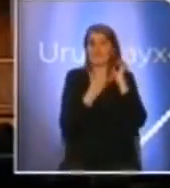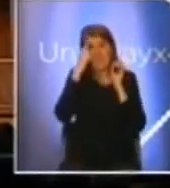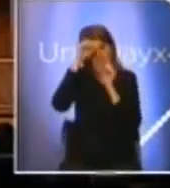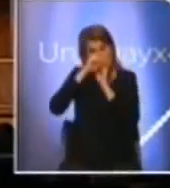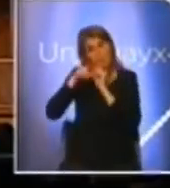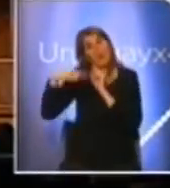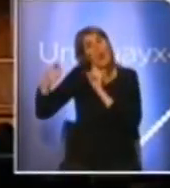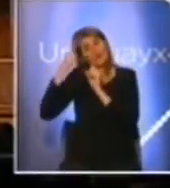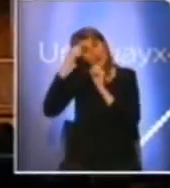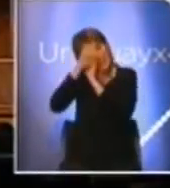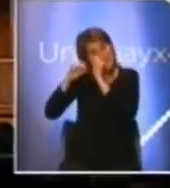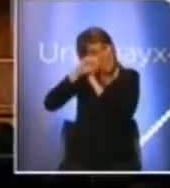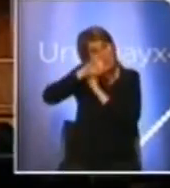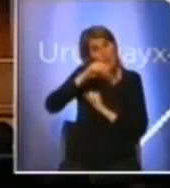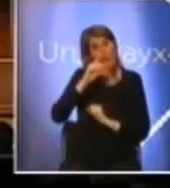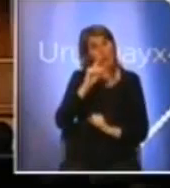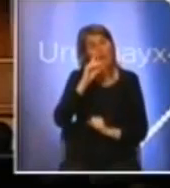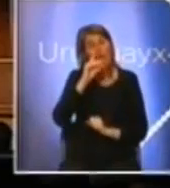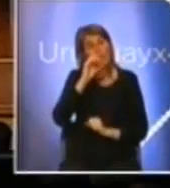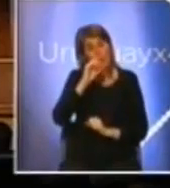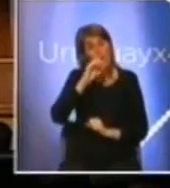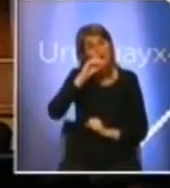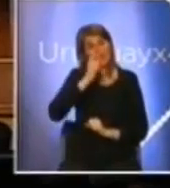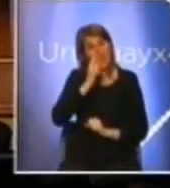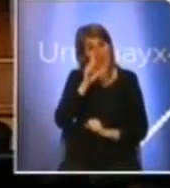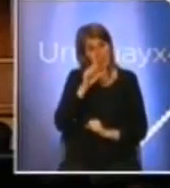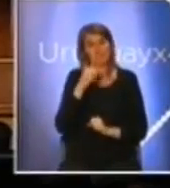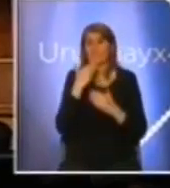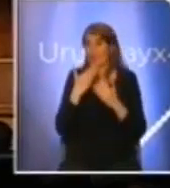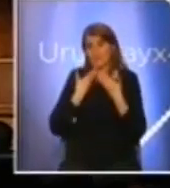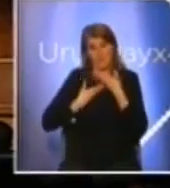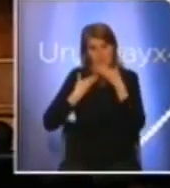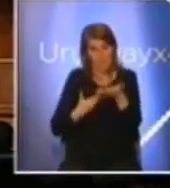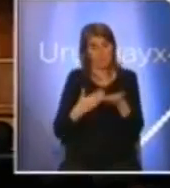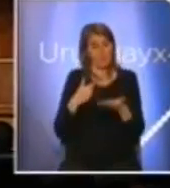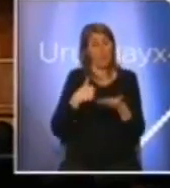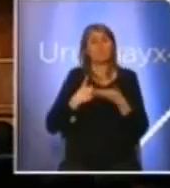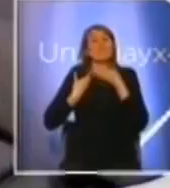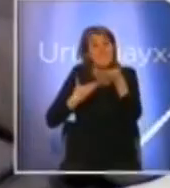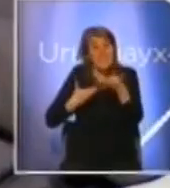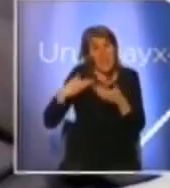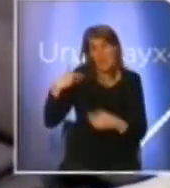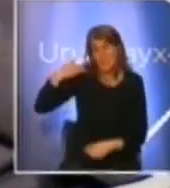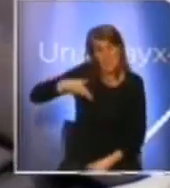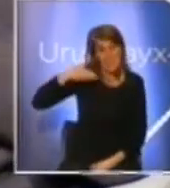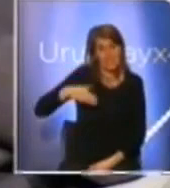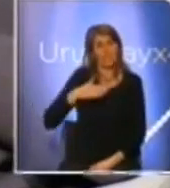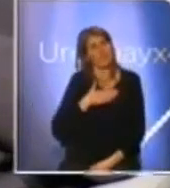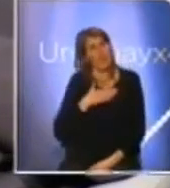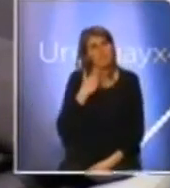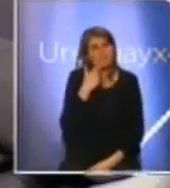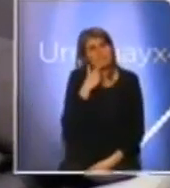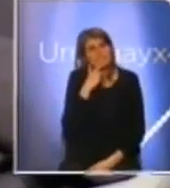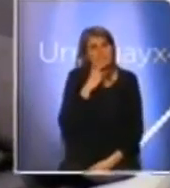Jodar. Muchas gracias por la invitación. Yo, cuando me invitaron a participar, unas cosas que me preguntaba era, me